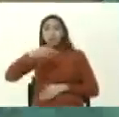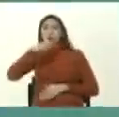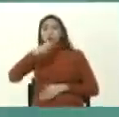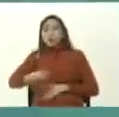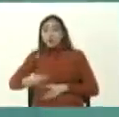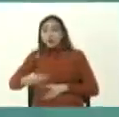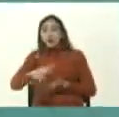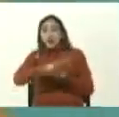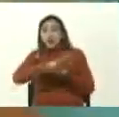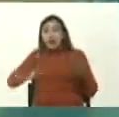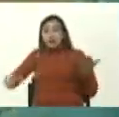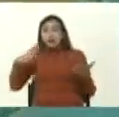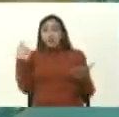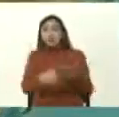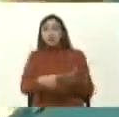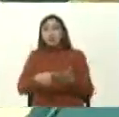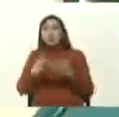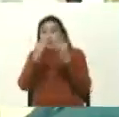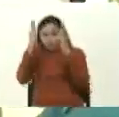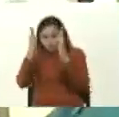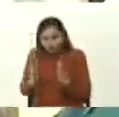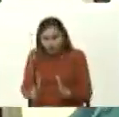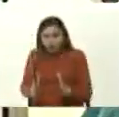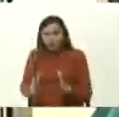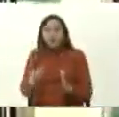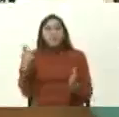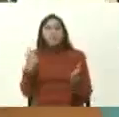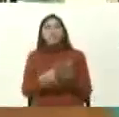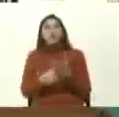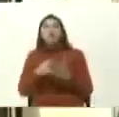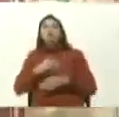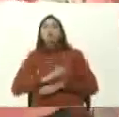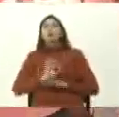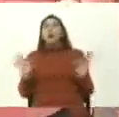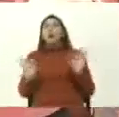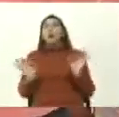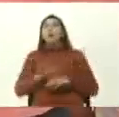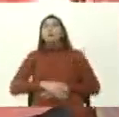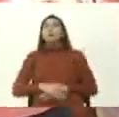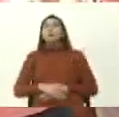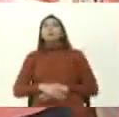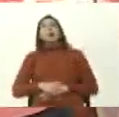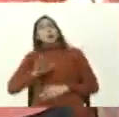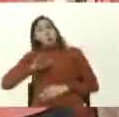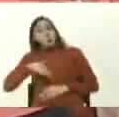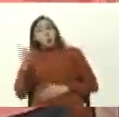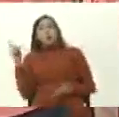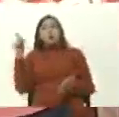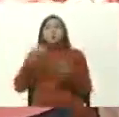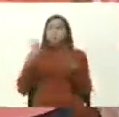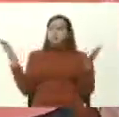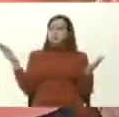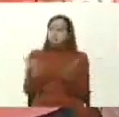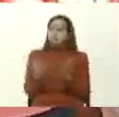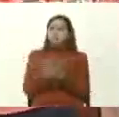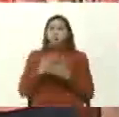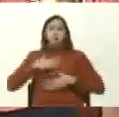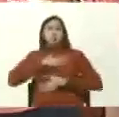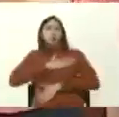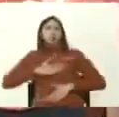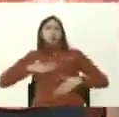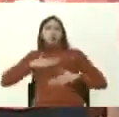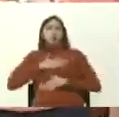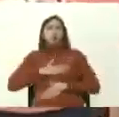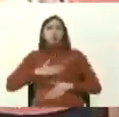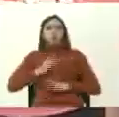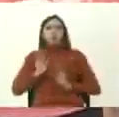poder pues lograr toda esta multiplicación de esfuerzos y garantizar de que nuestros estudiantes puedan ir de manera presencial, de manera segura, a cada una de estas